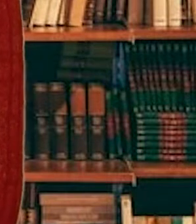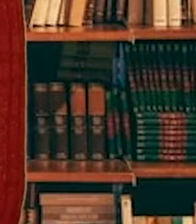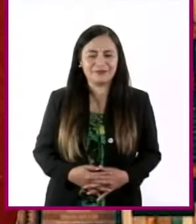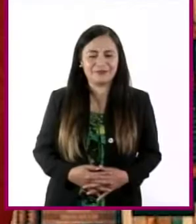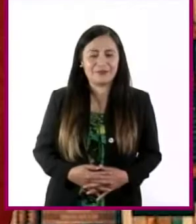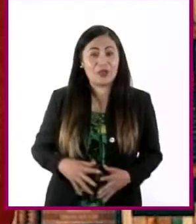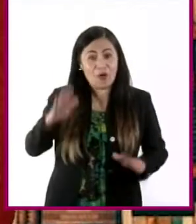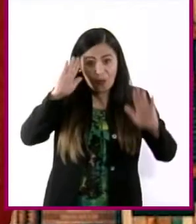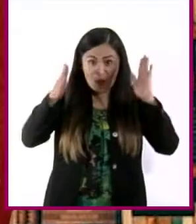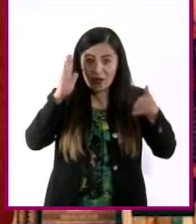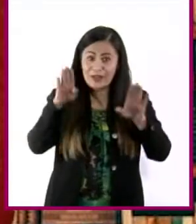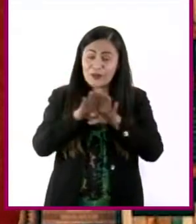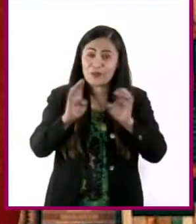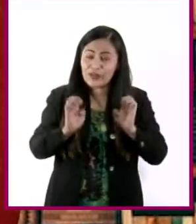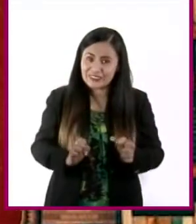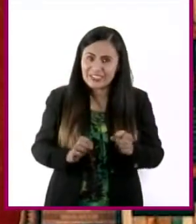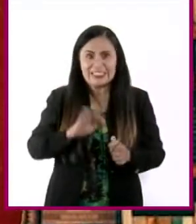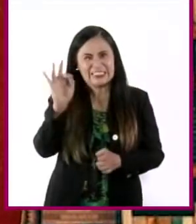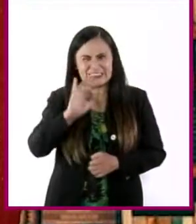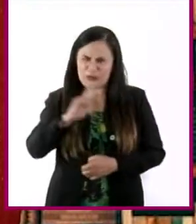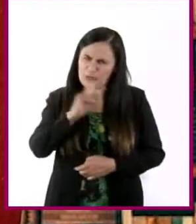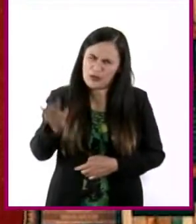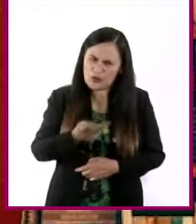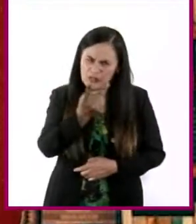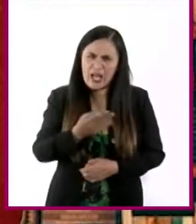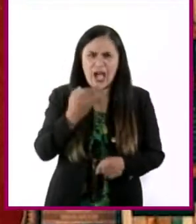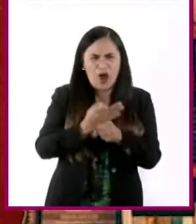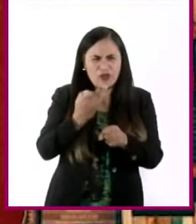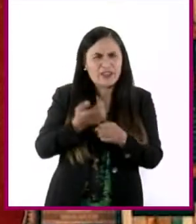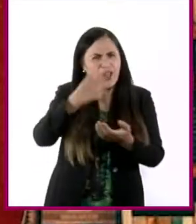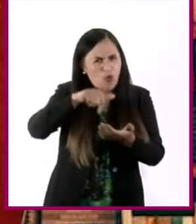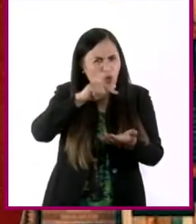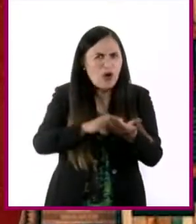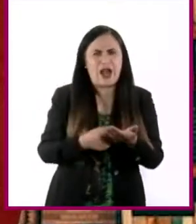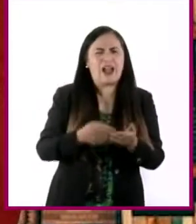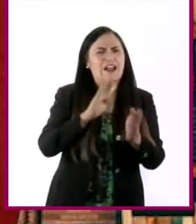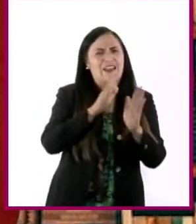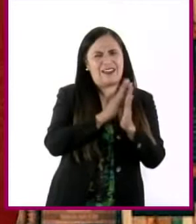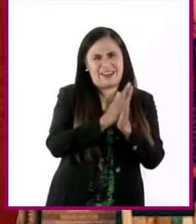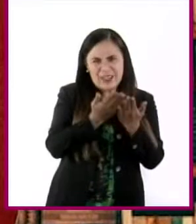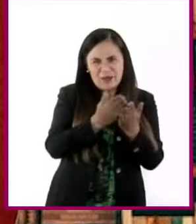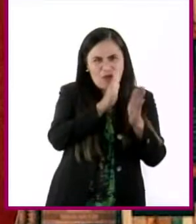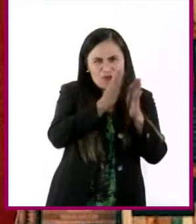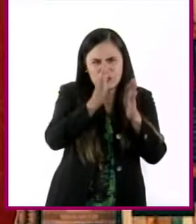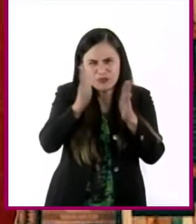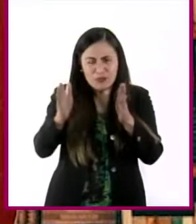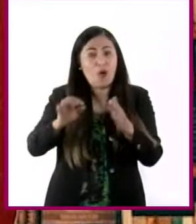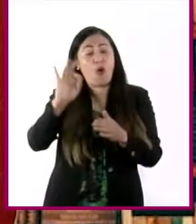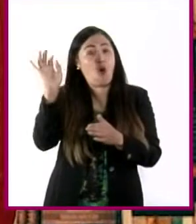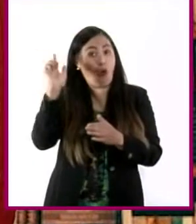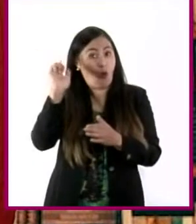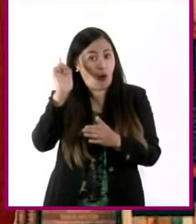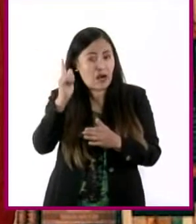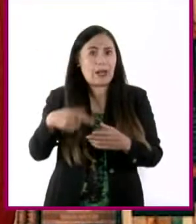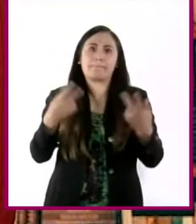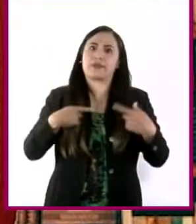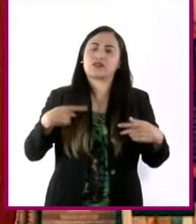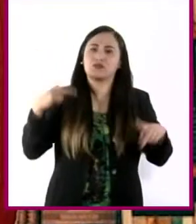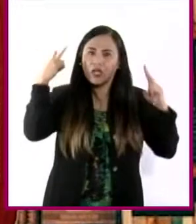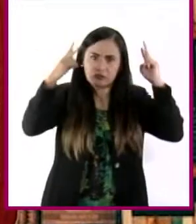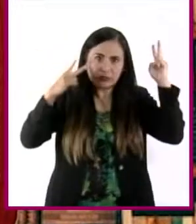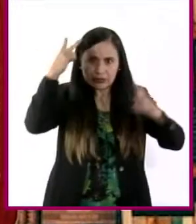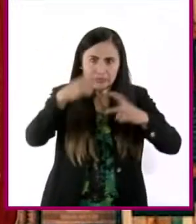Hola, ¿cómo están? Tal vez preguntándose por qué estamos en una biblioteca, un lugar que ojalá fuera más frecuentado por todos, no